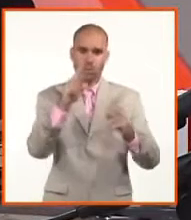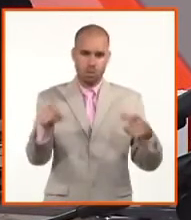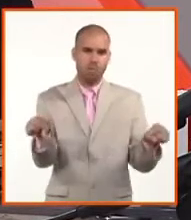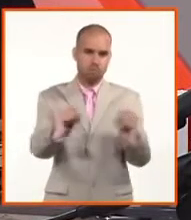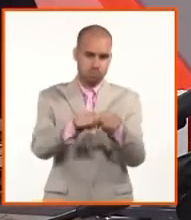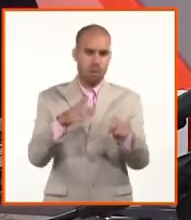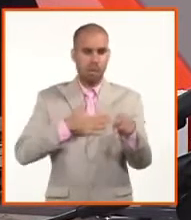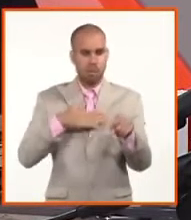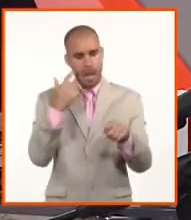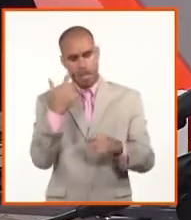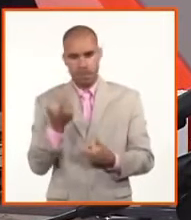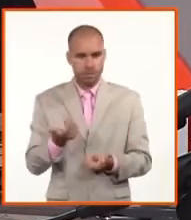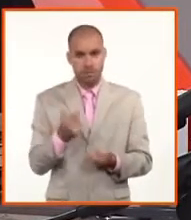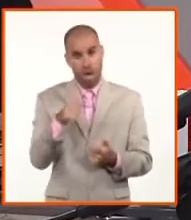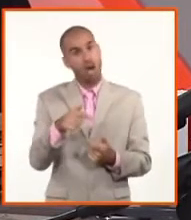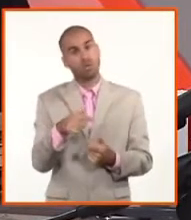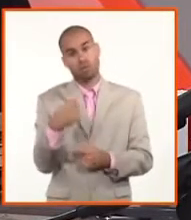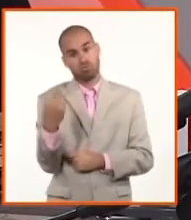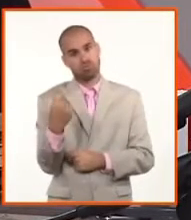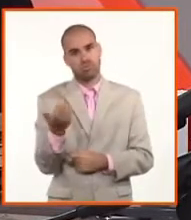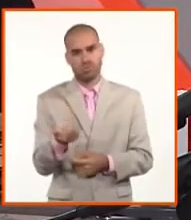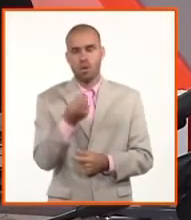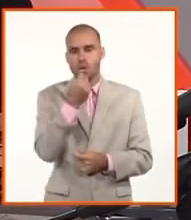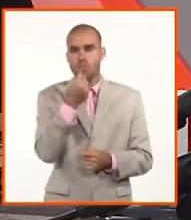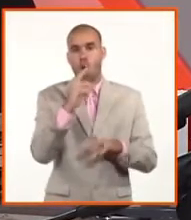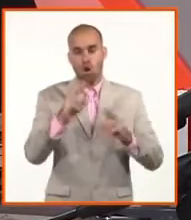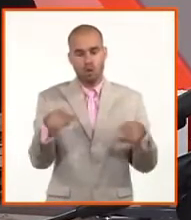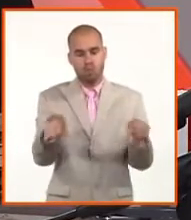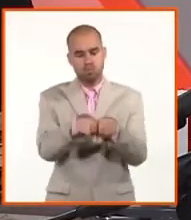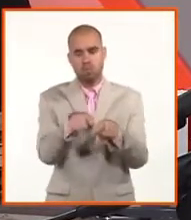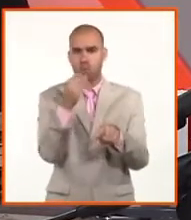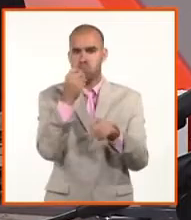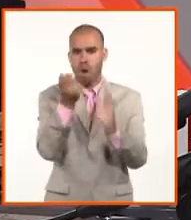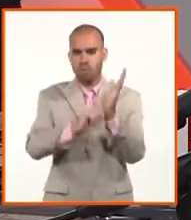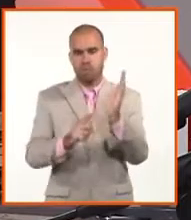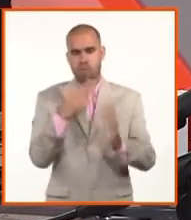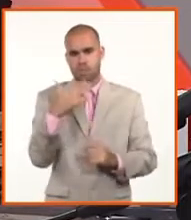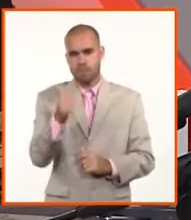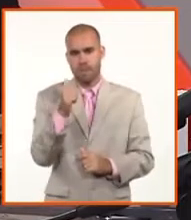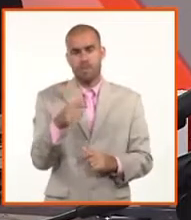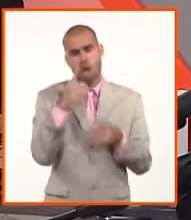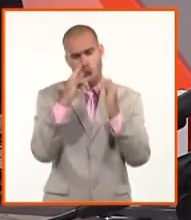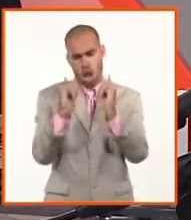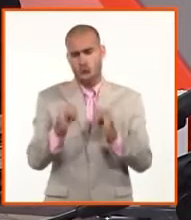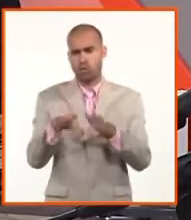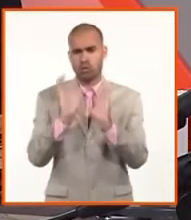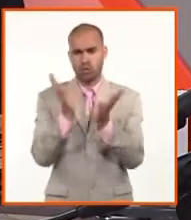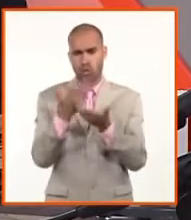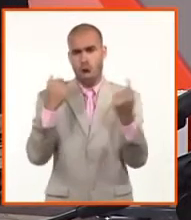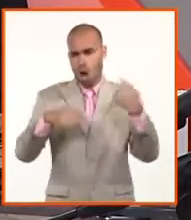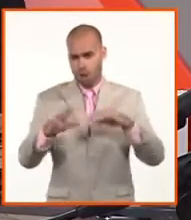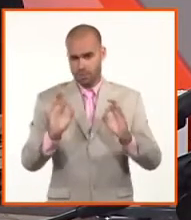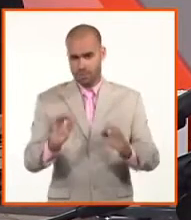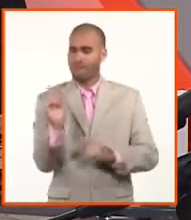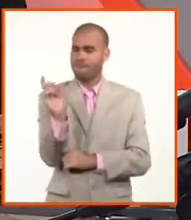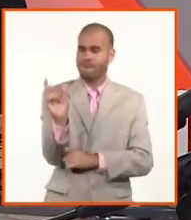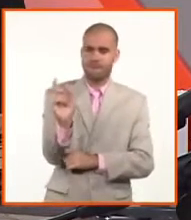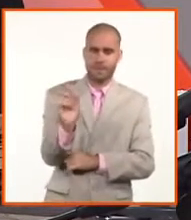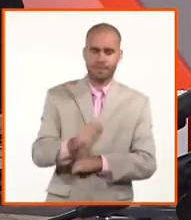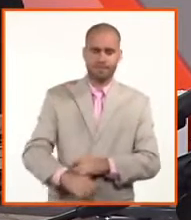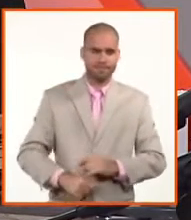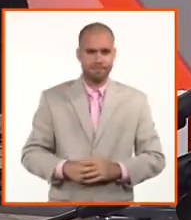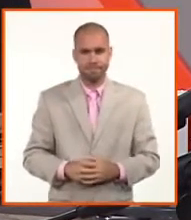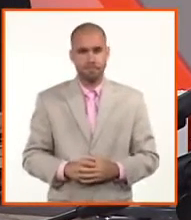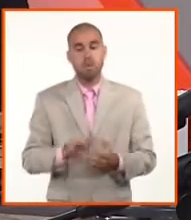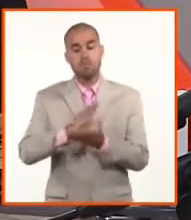individualmente, para que pueda alimentar nuevamente el sistema eléctrico nacional. Son las noticias del momento en lo que ocurre en Matanzas